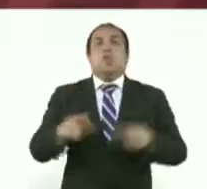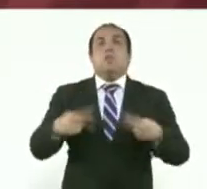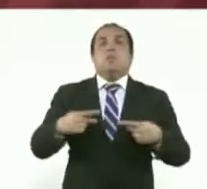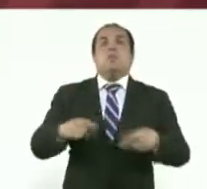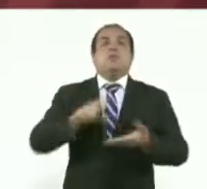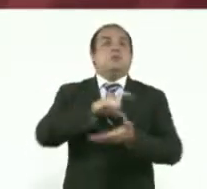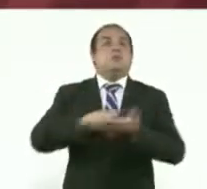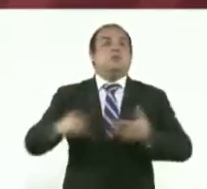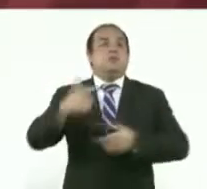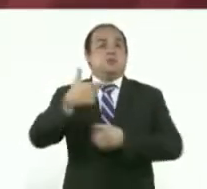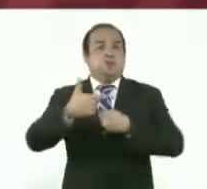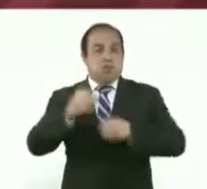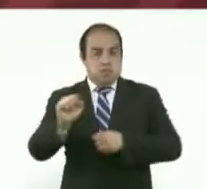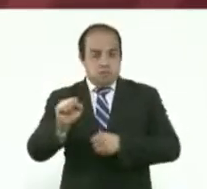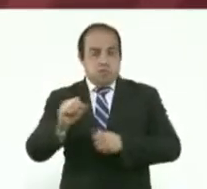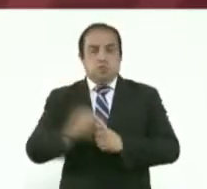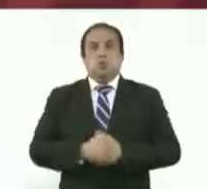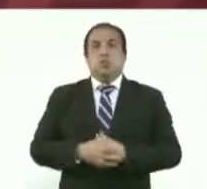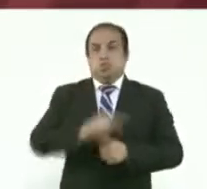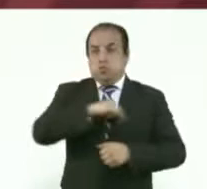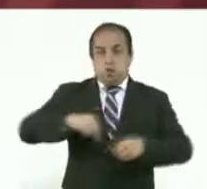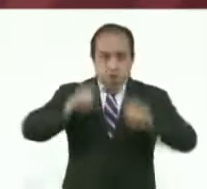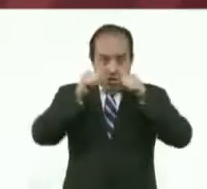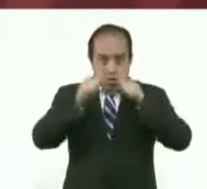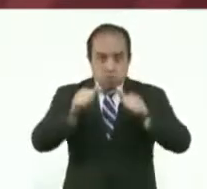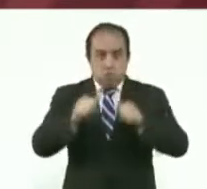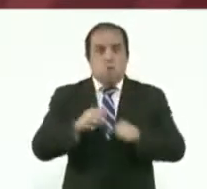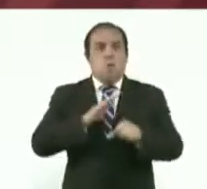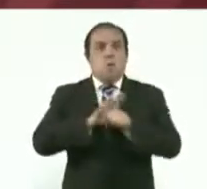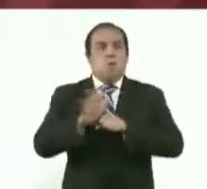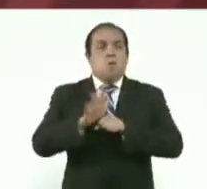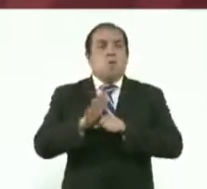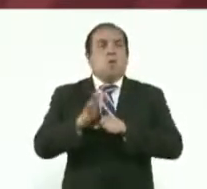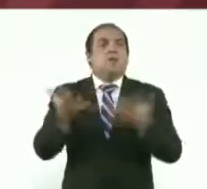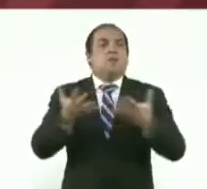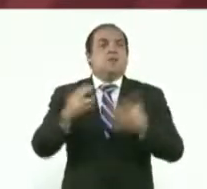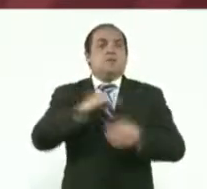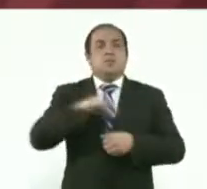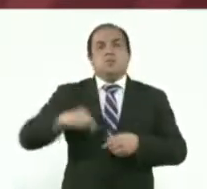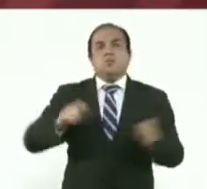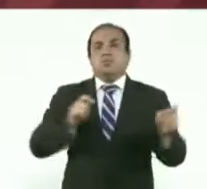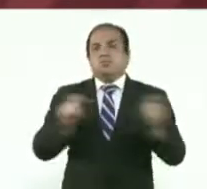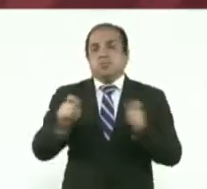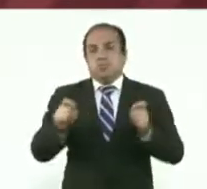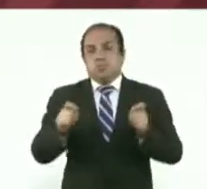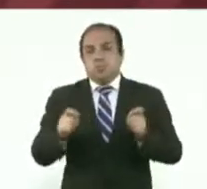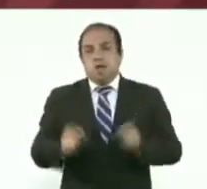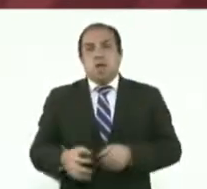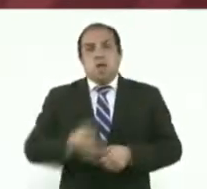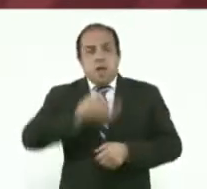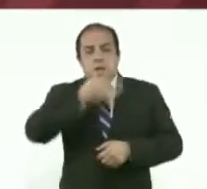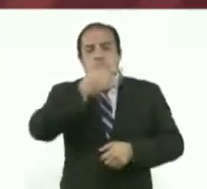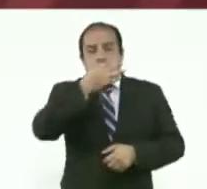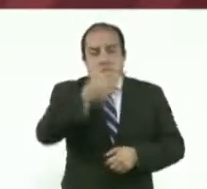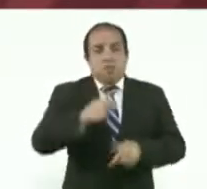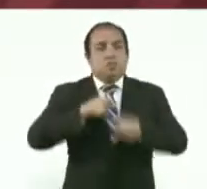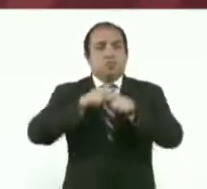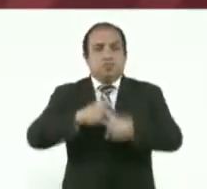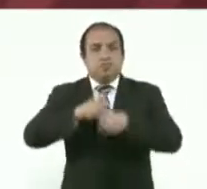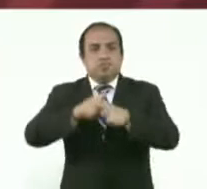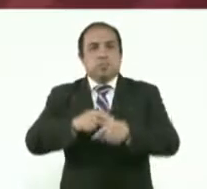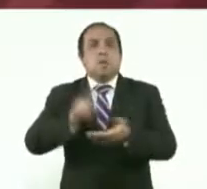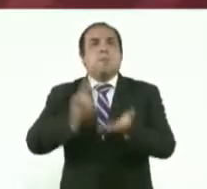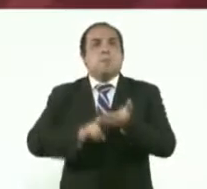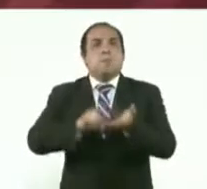atentos. ¿Y qué tenemos en nuestras manos para poderlo controlar? Pues estar informando cuál es el